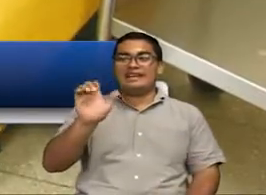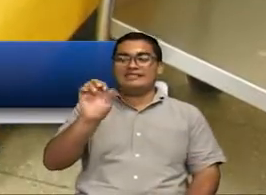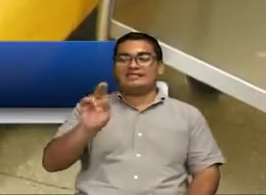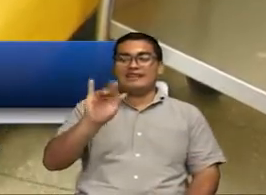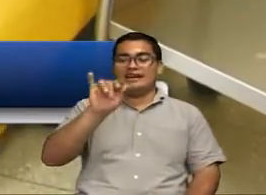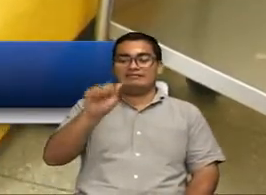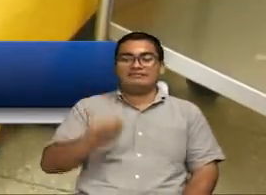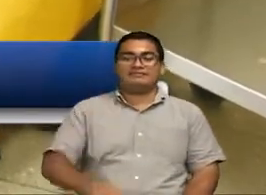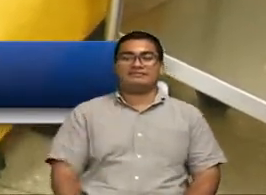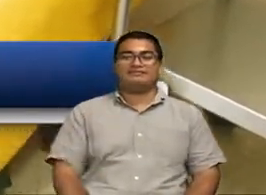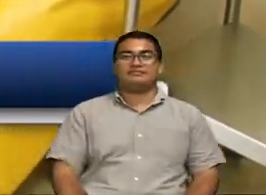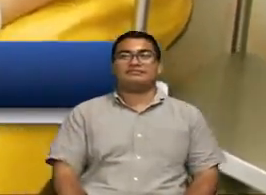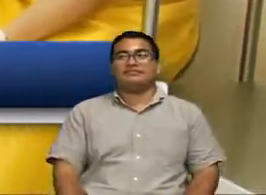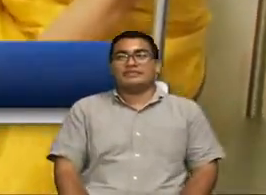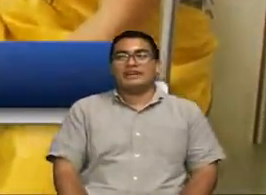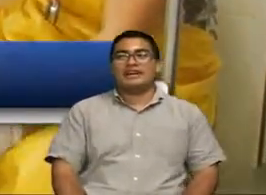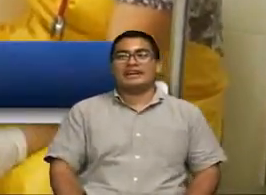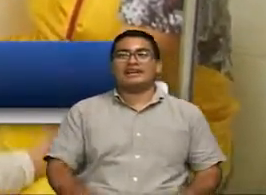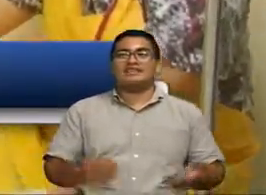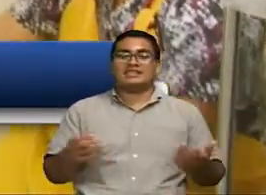que es un niño muy grande, no.